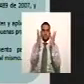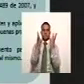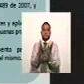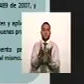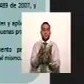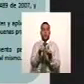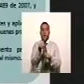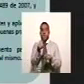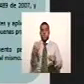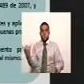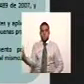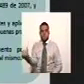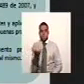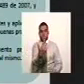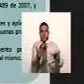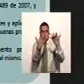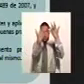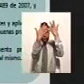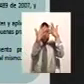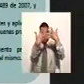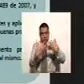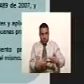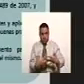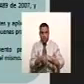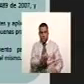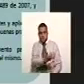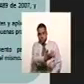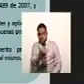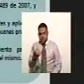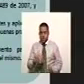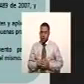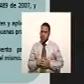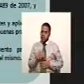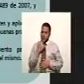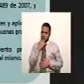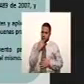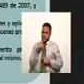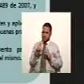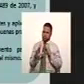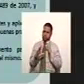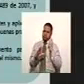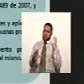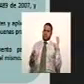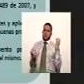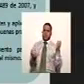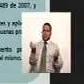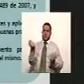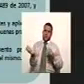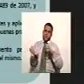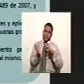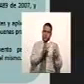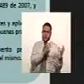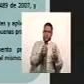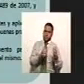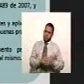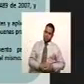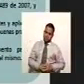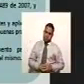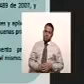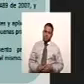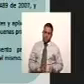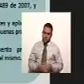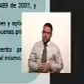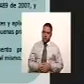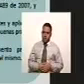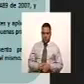Hay muchas empresas que en puerto hacen llegar las tractomulas y las hacen llenar con su carga